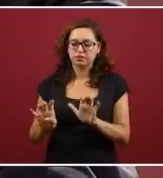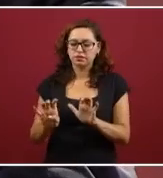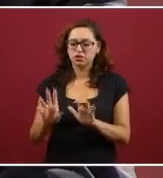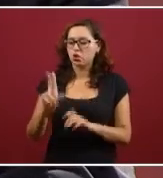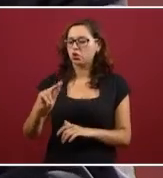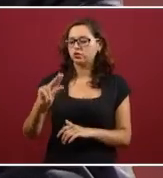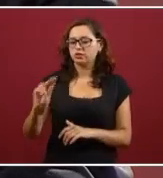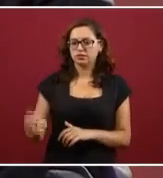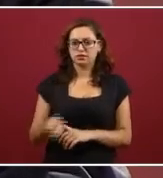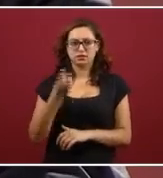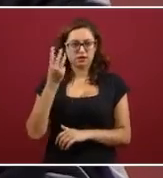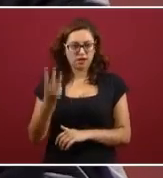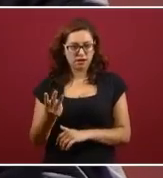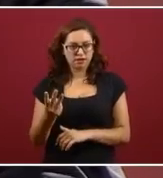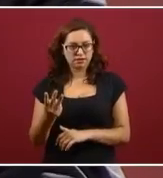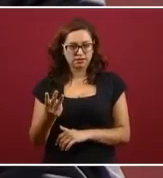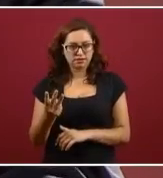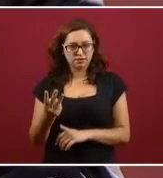1983.